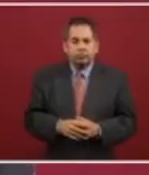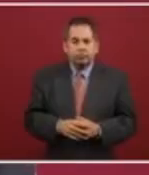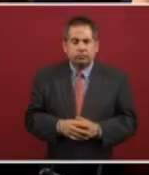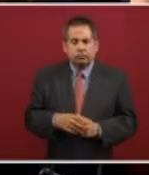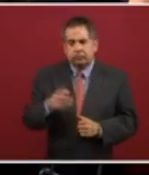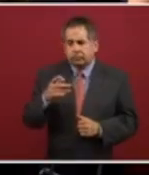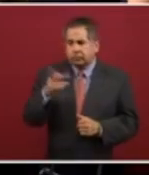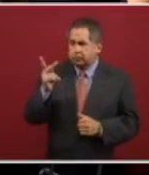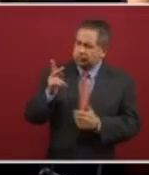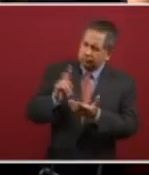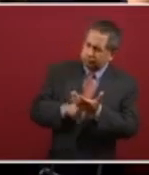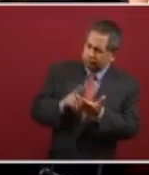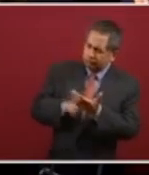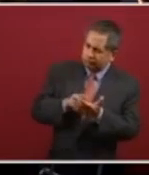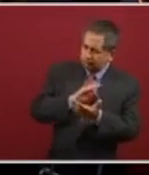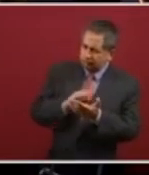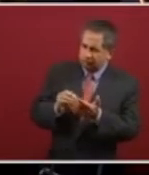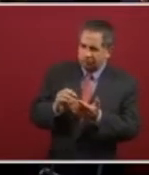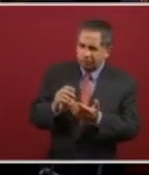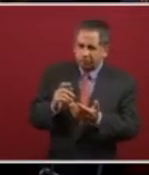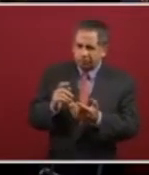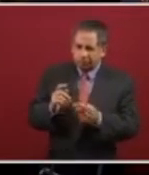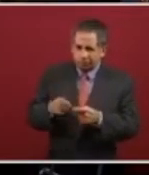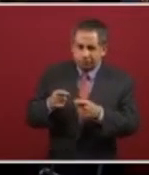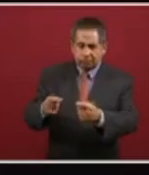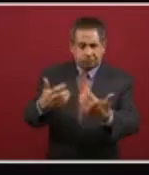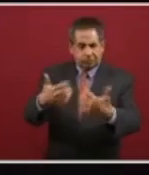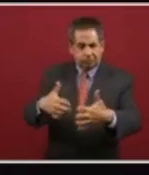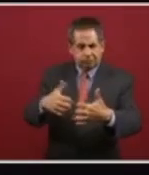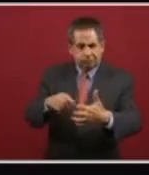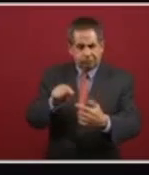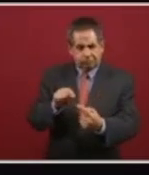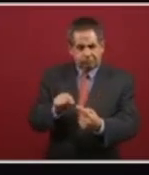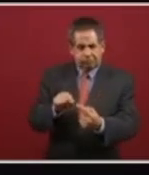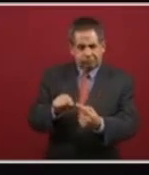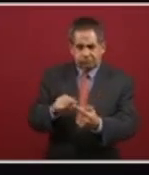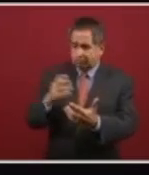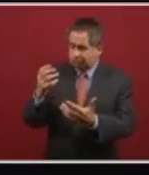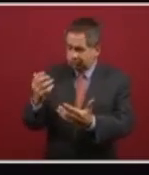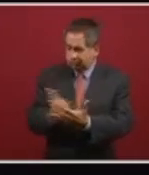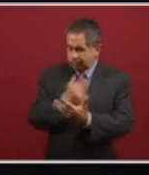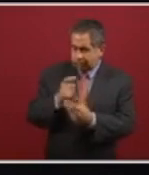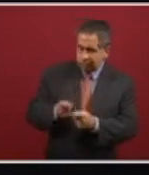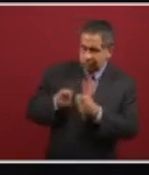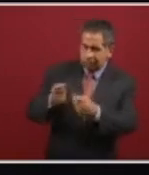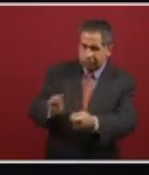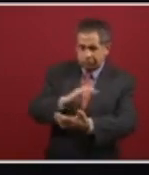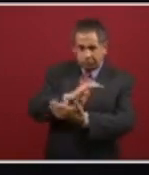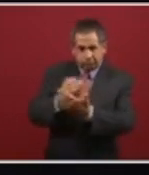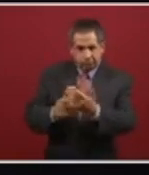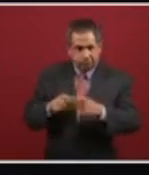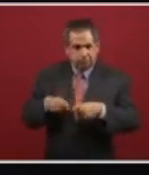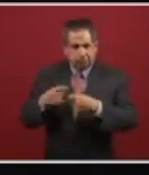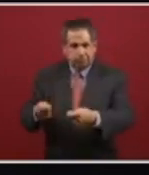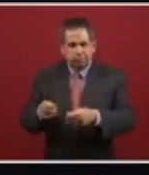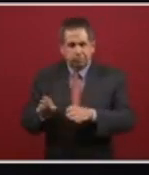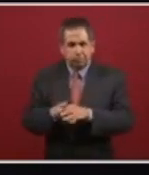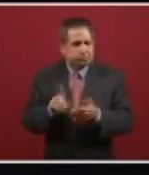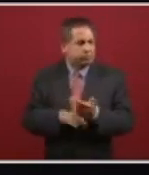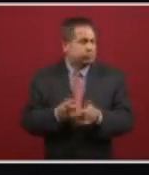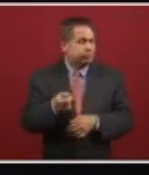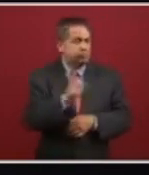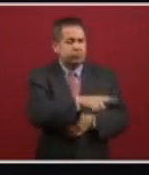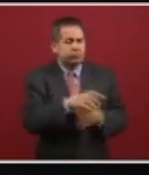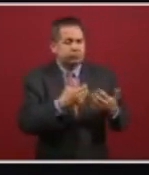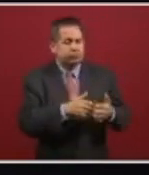Pero es válido que haya que esta empresa haya ganado la concesión cuando Huerta Madre solo